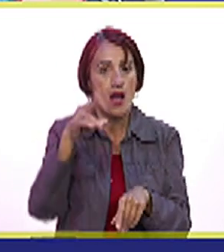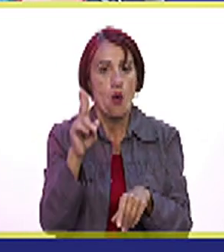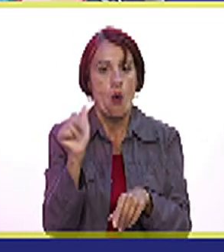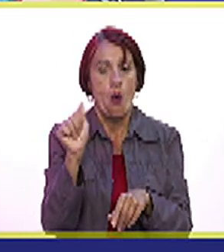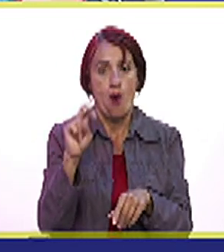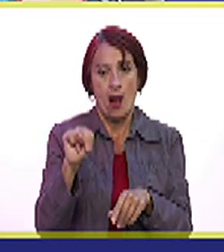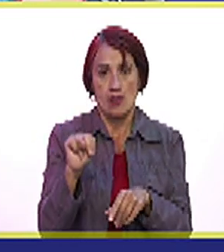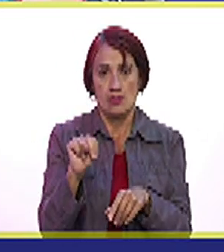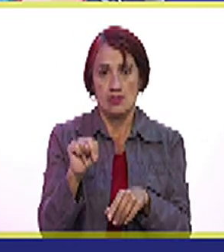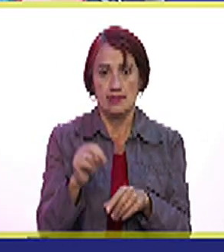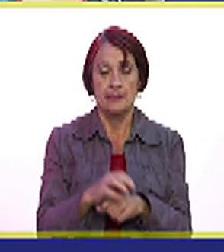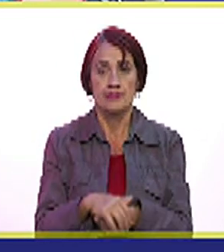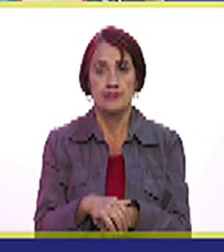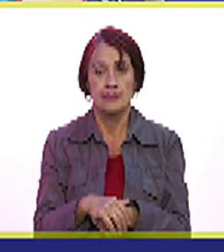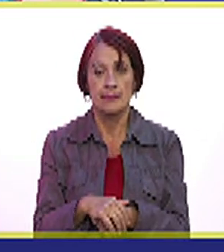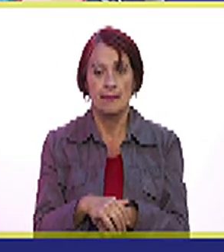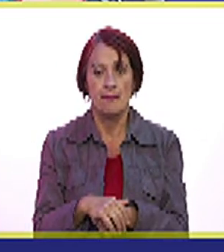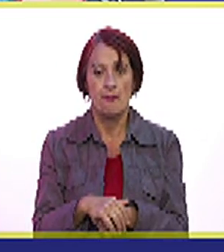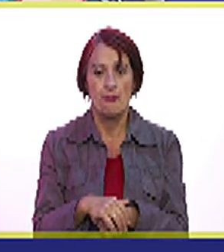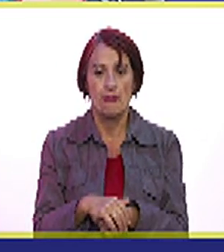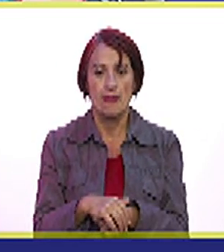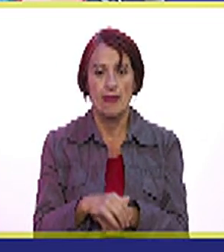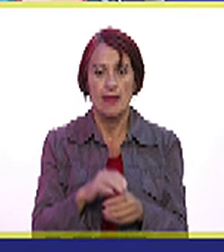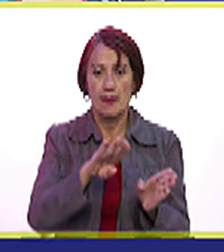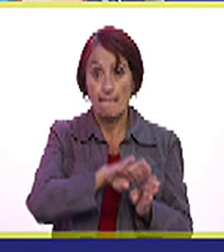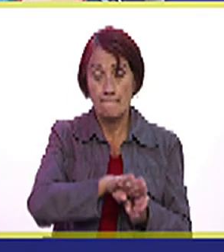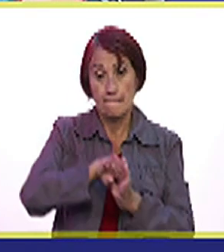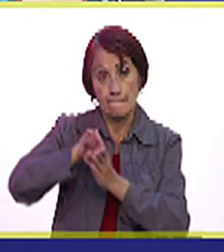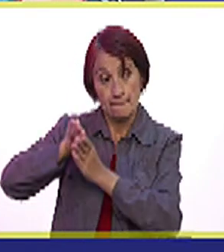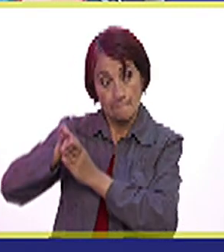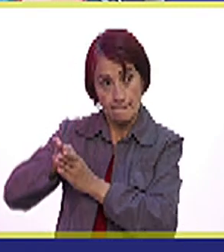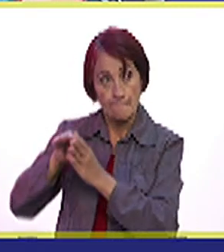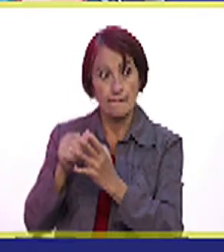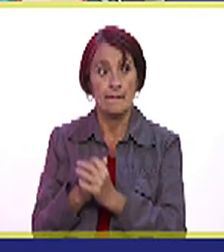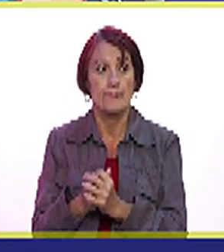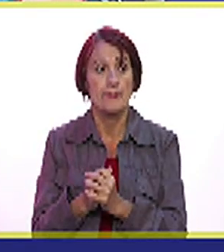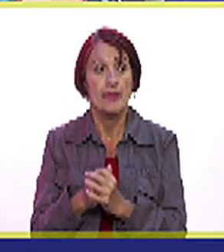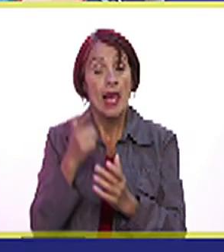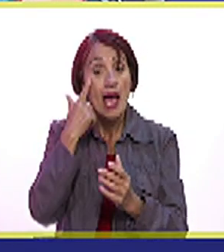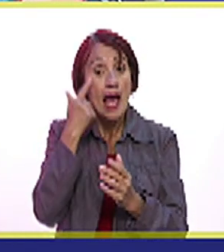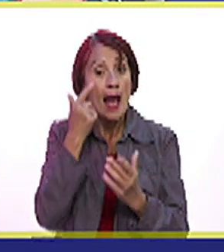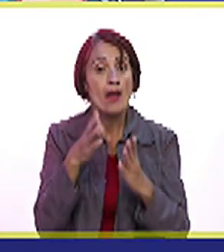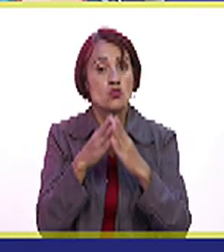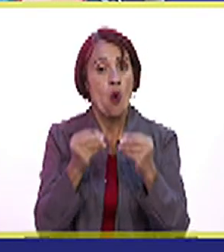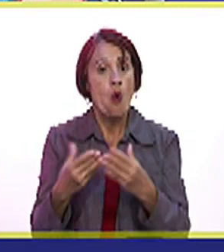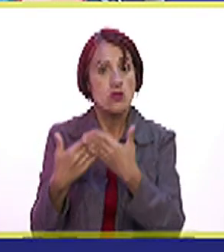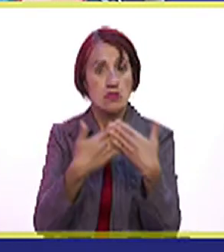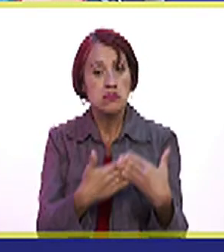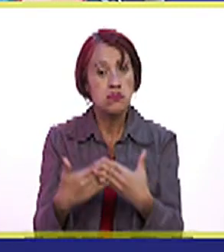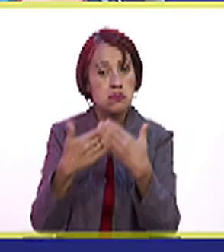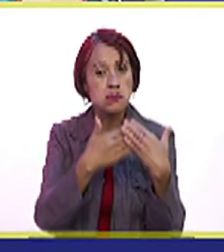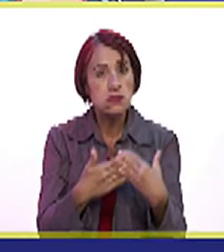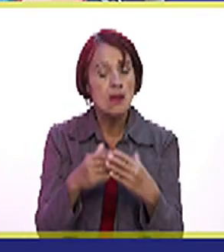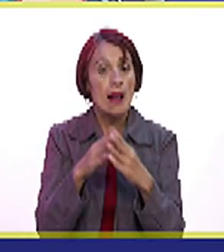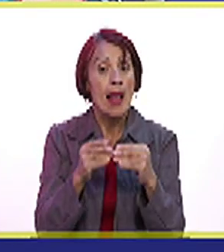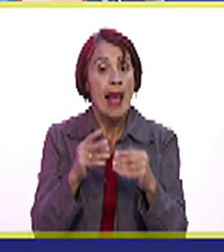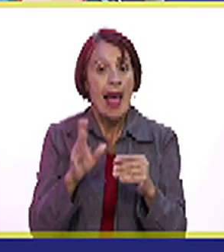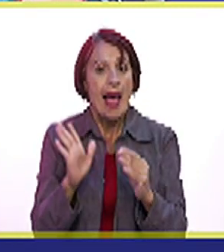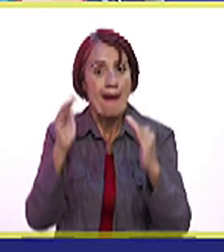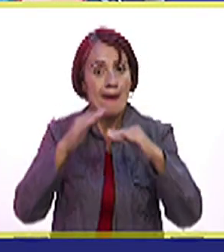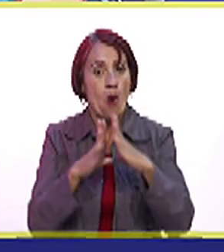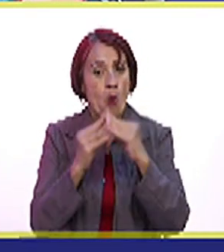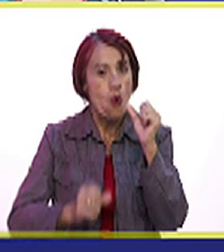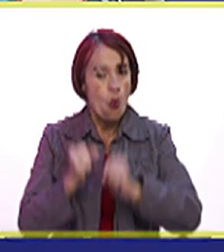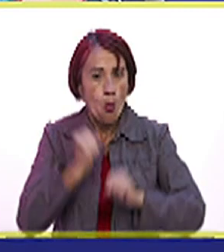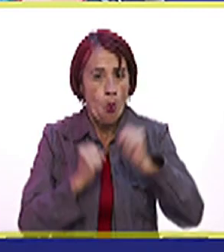¿Okay? Y tenemos Mark is as fast as Juan. Mark corre tan rápido